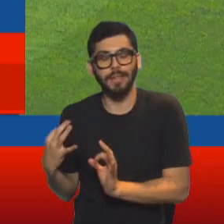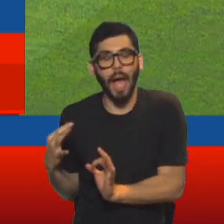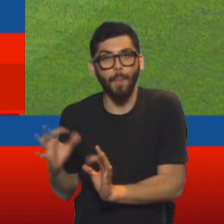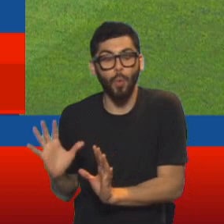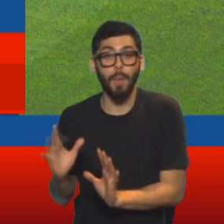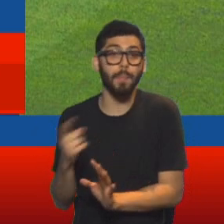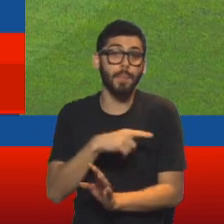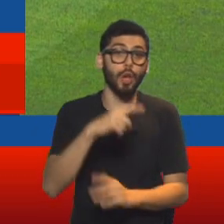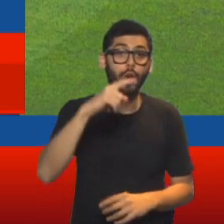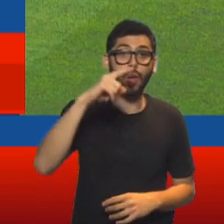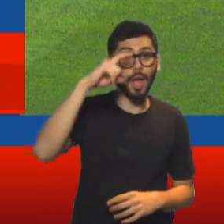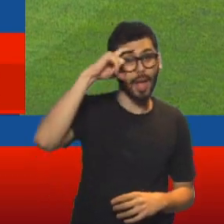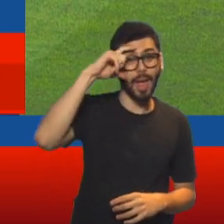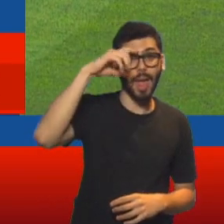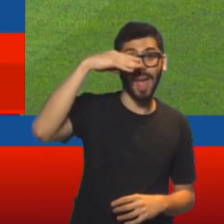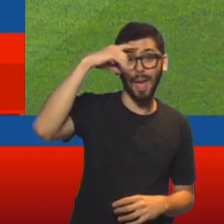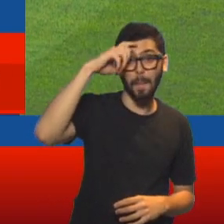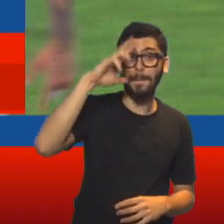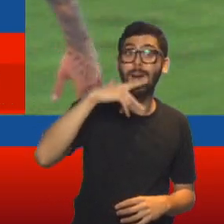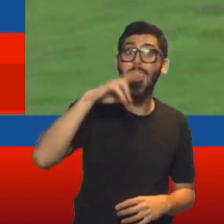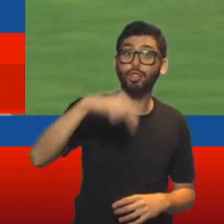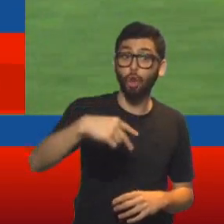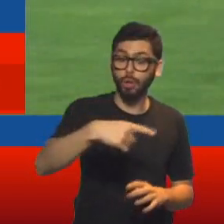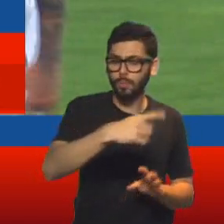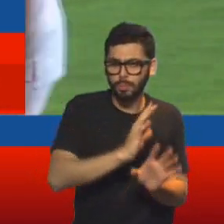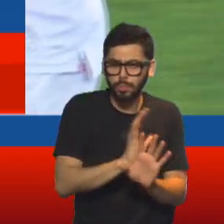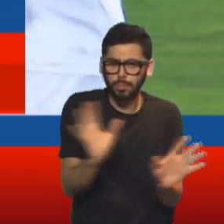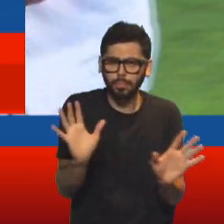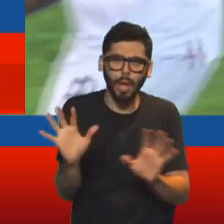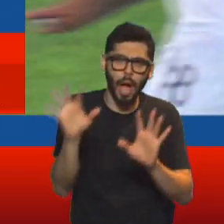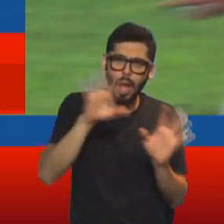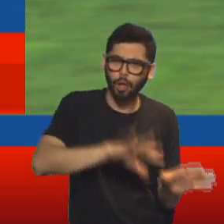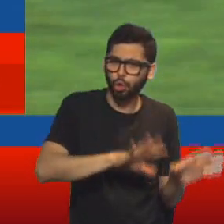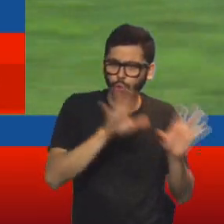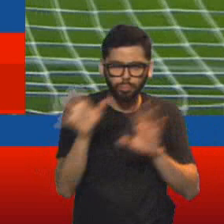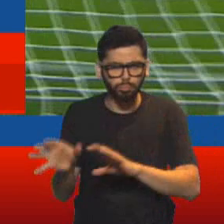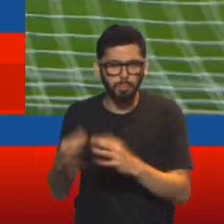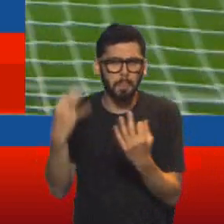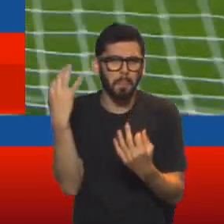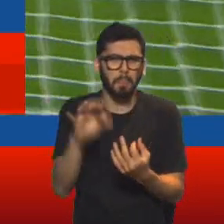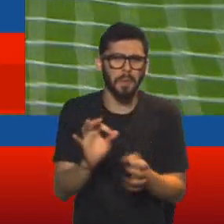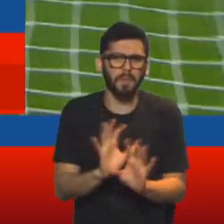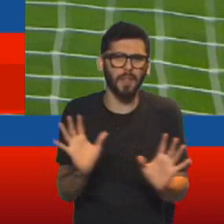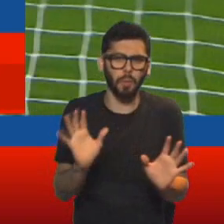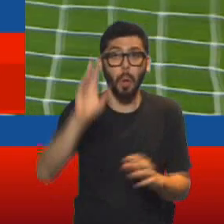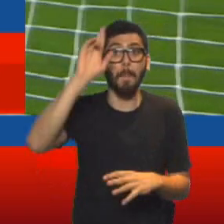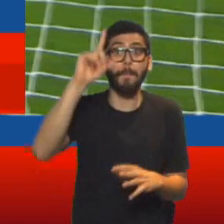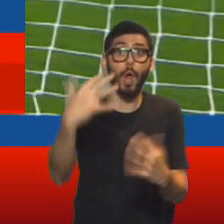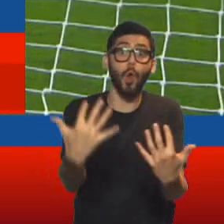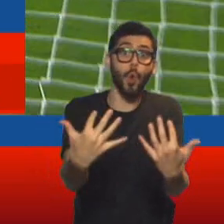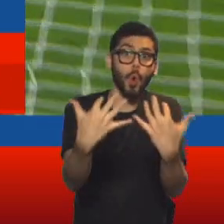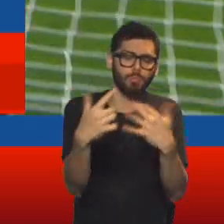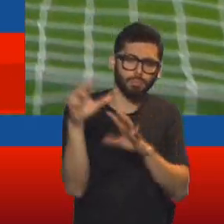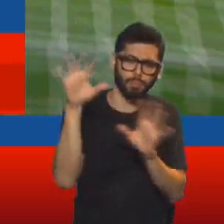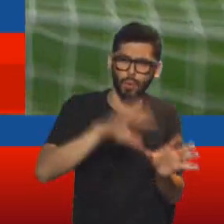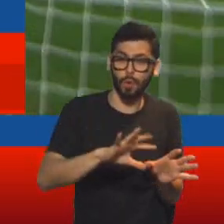Pero Ederson ayer se atajó absolutamente todo cuando Perú empezó a tocar la pelota y al llegar al arco contrario. Esperemos que Argentina no necesite